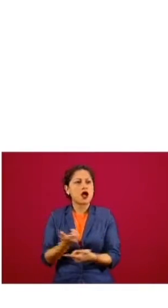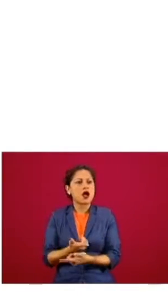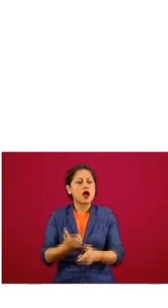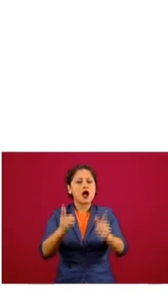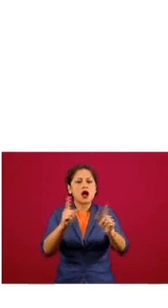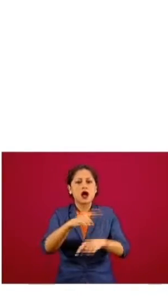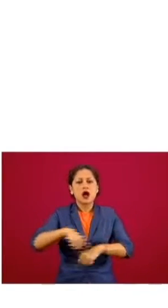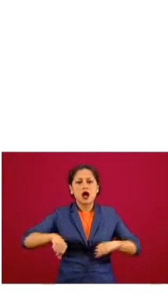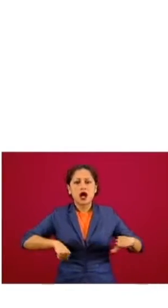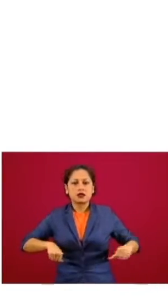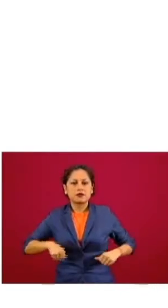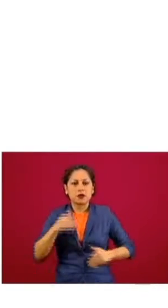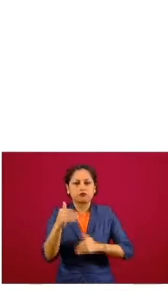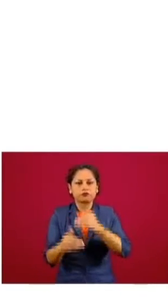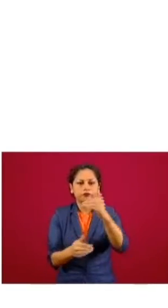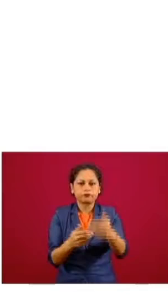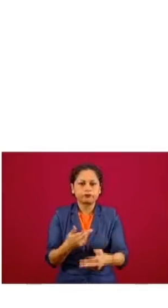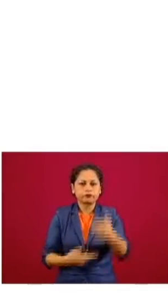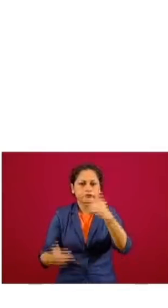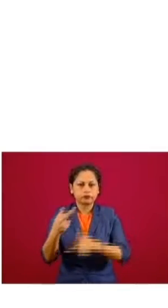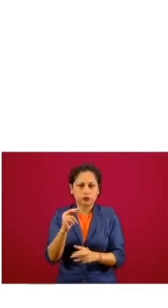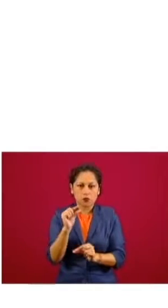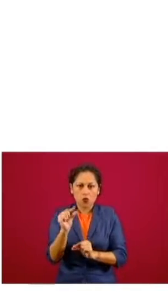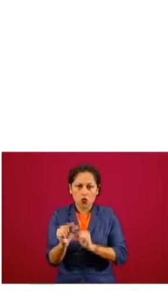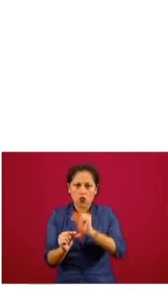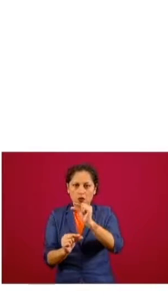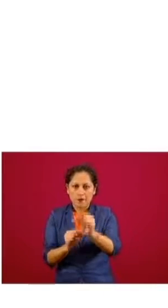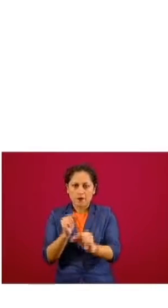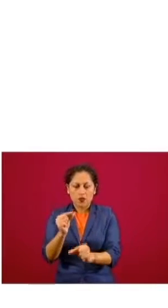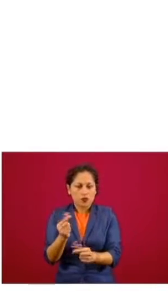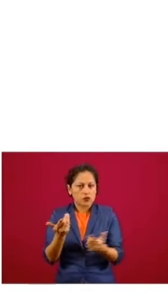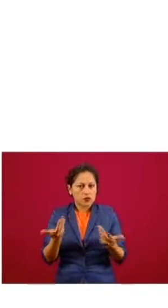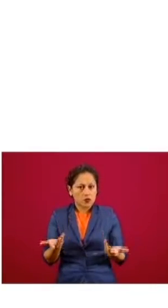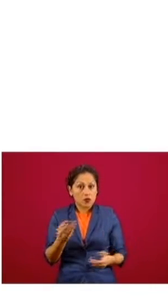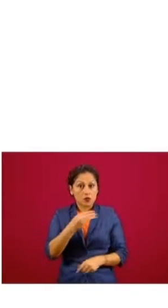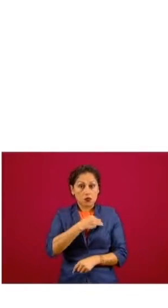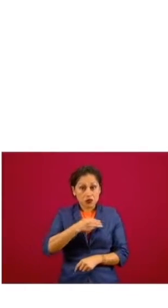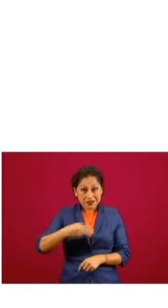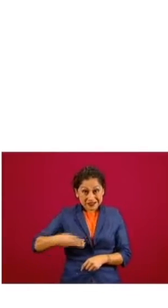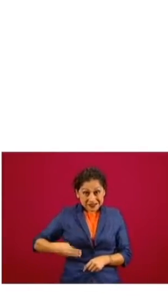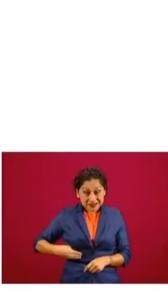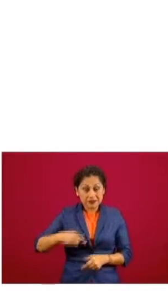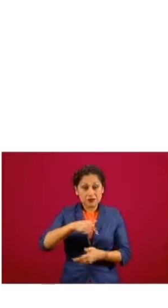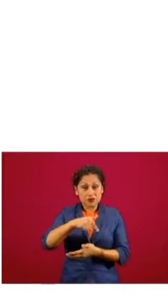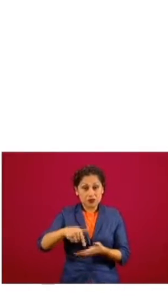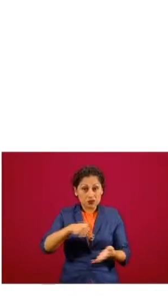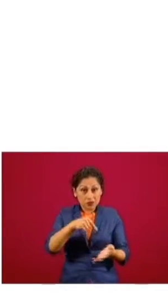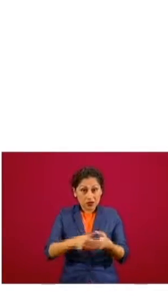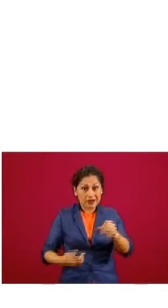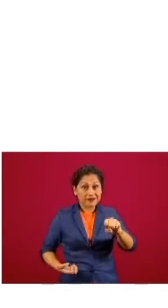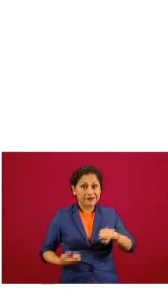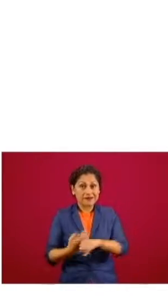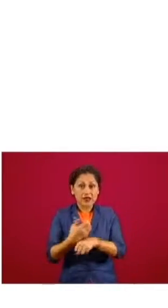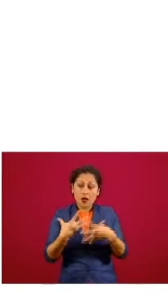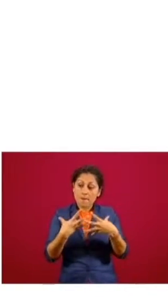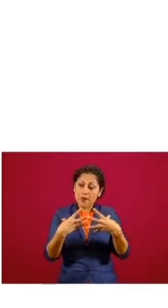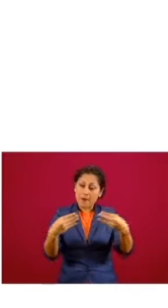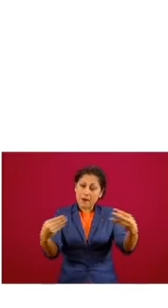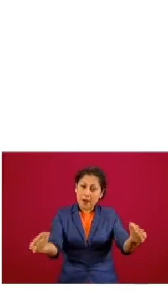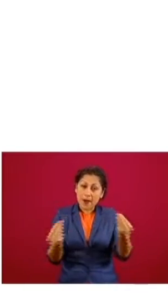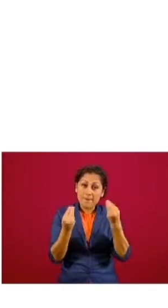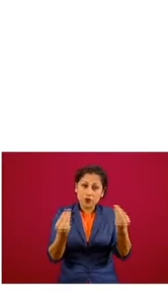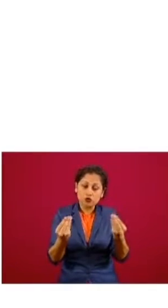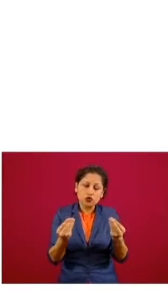que ha habido en esas comunidades. Los municipios que tienen alta transmisión se esperan hasta el 30 de